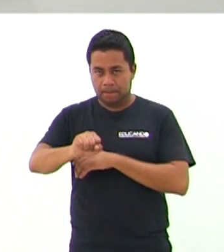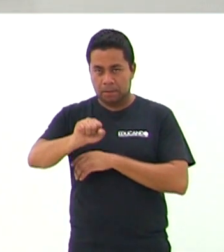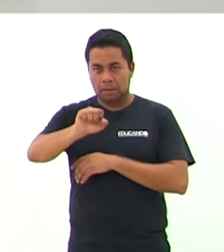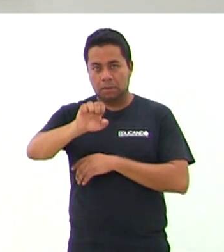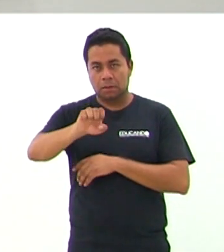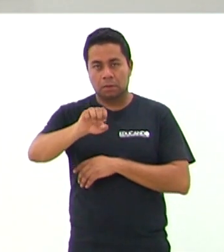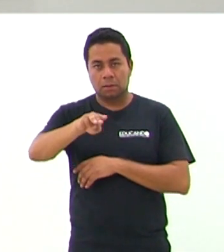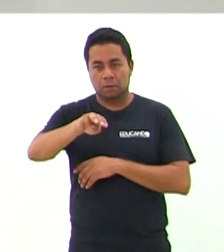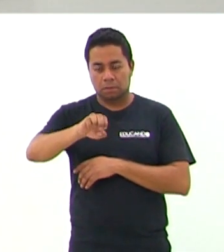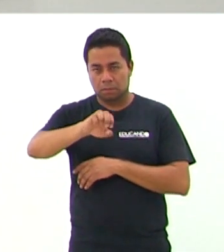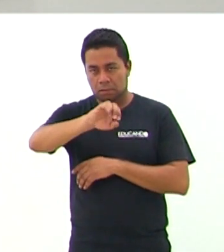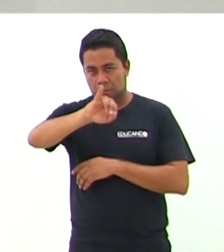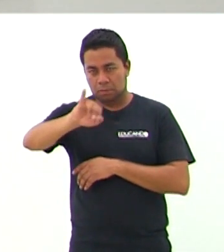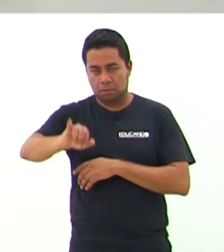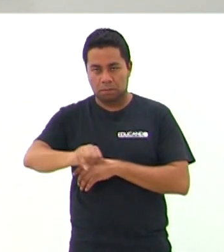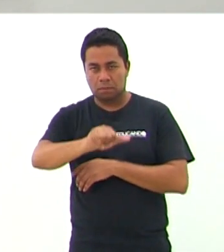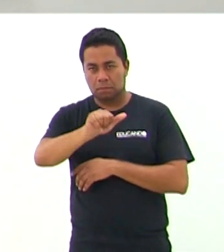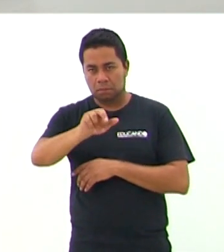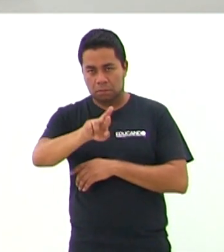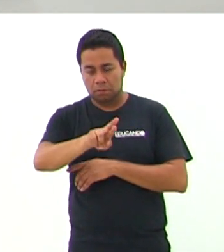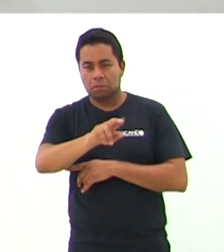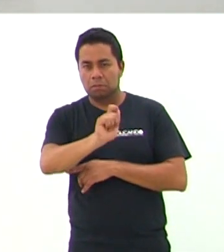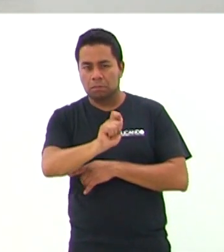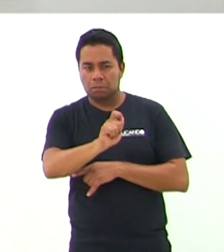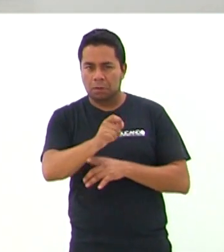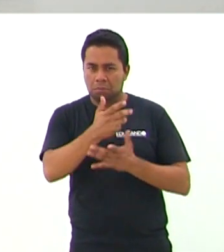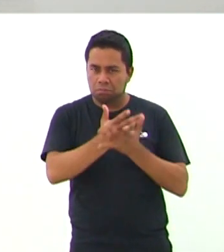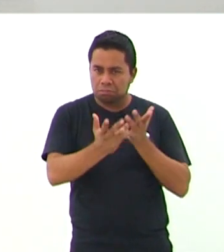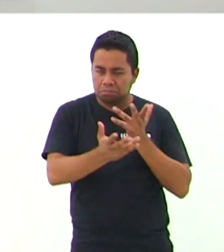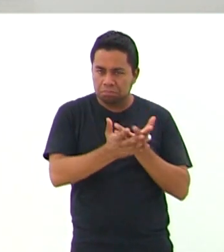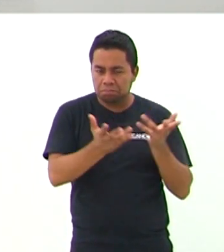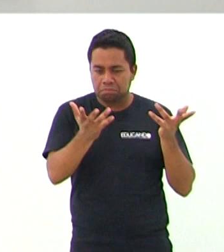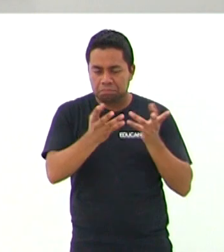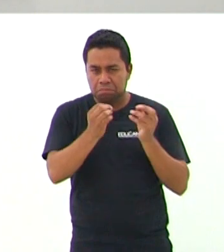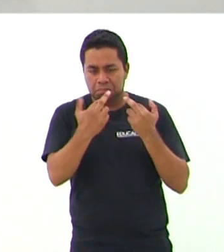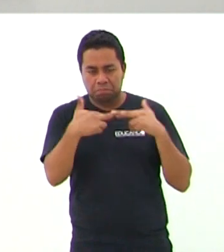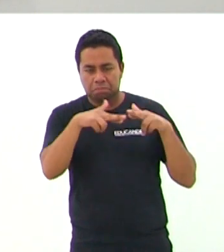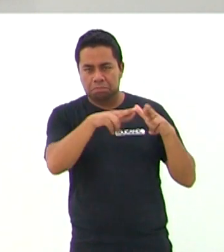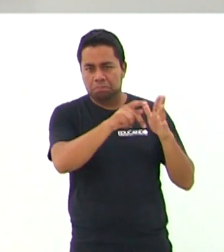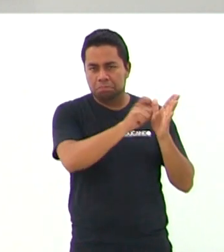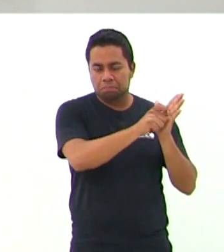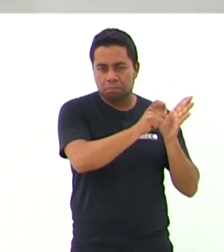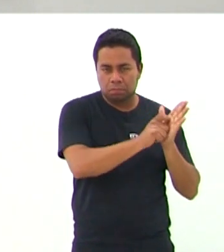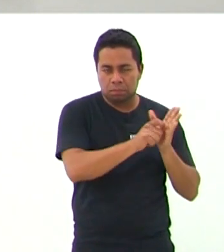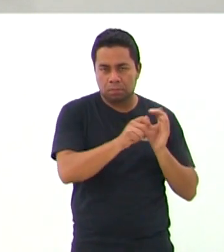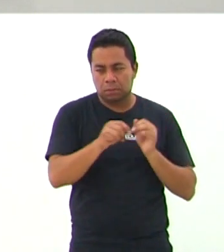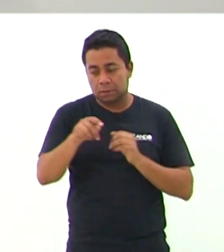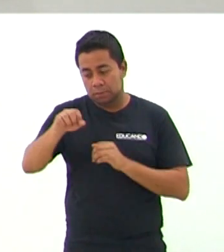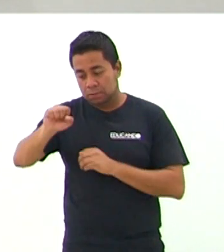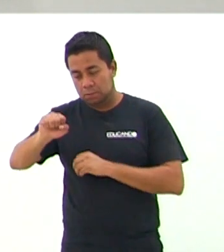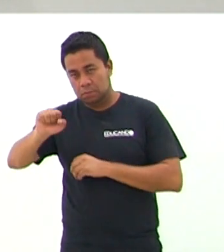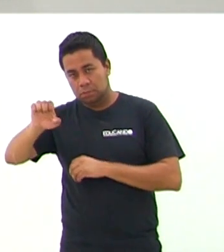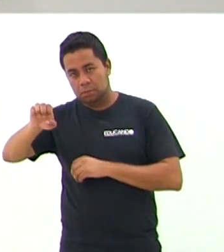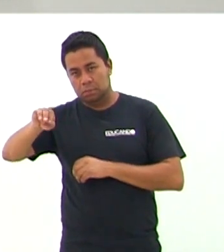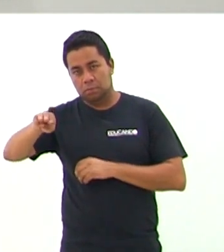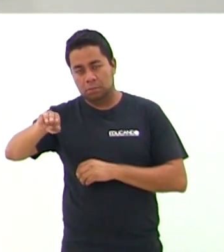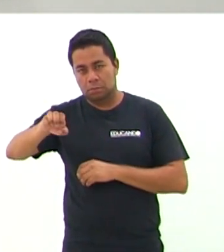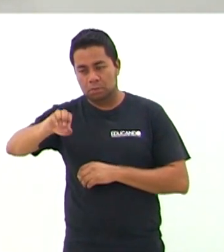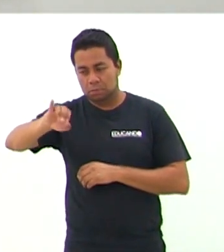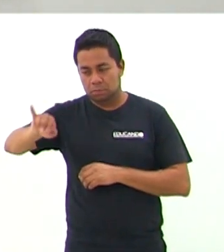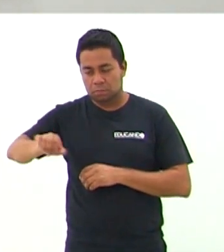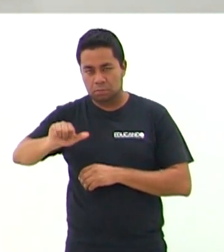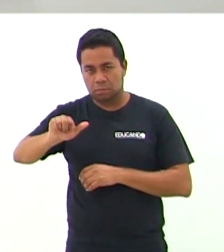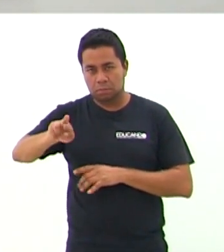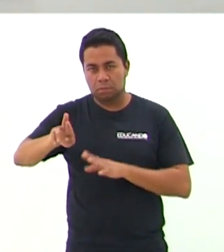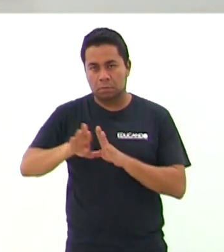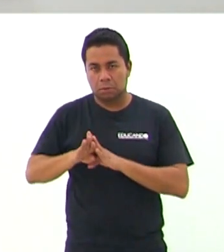hablamos de producir, hacer o representar. Y semejar es ser alguien o algo